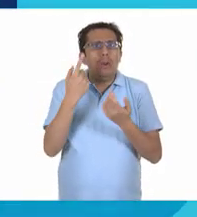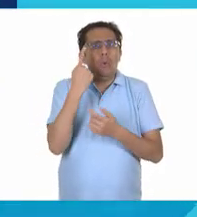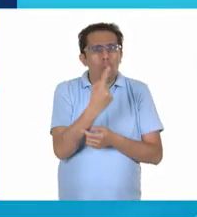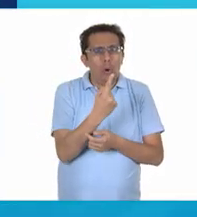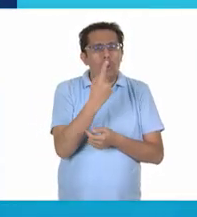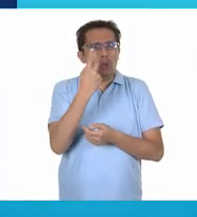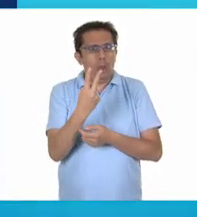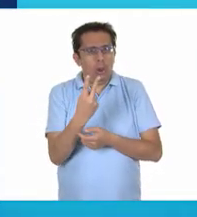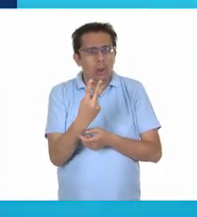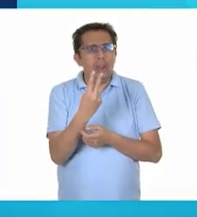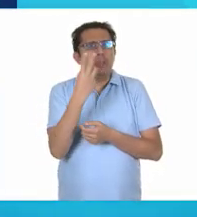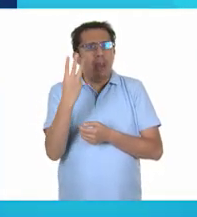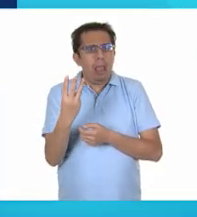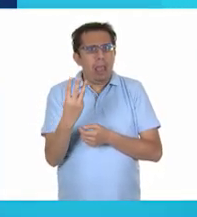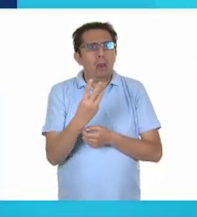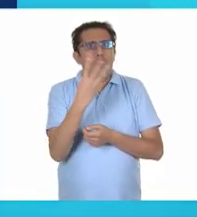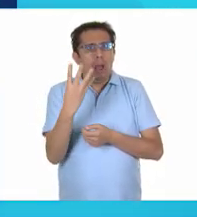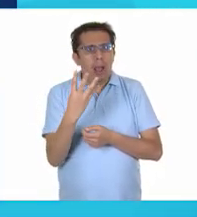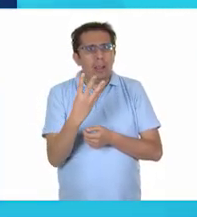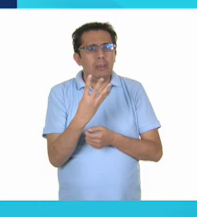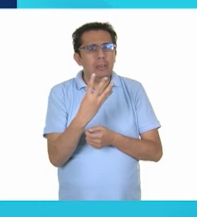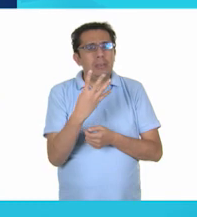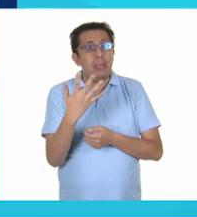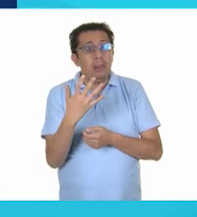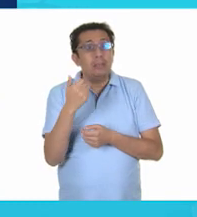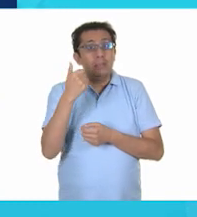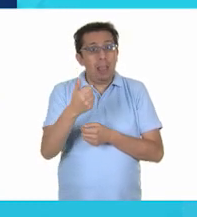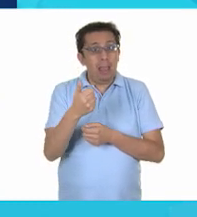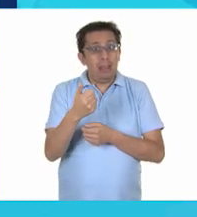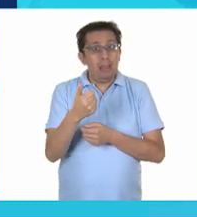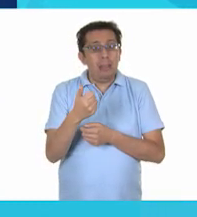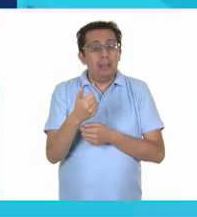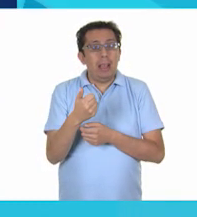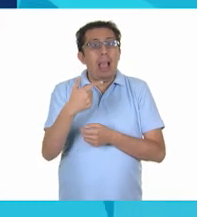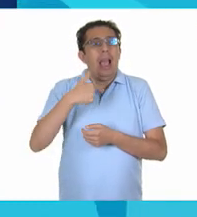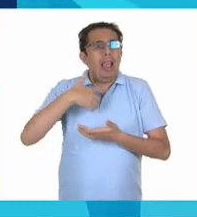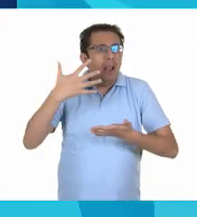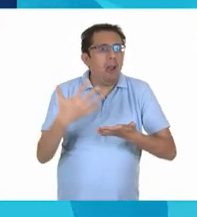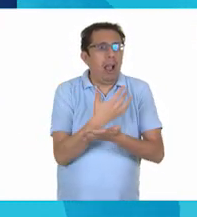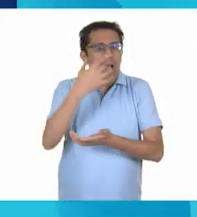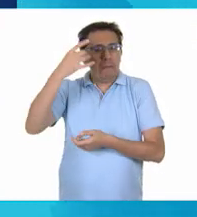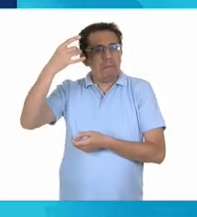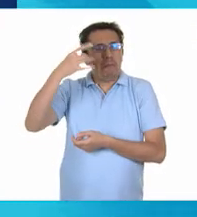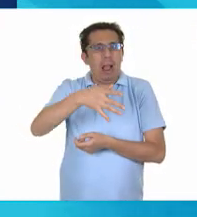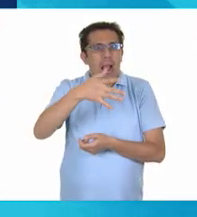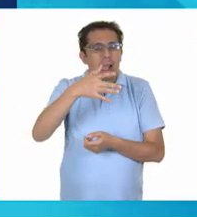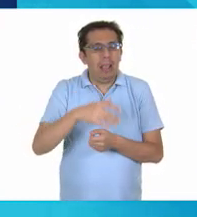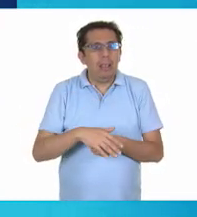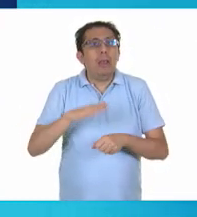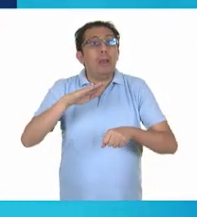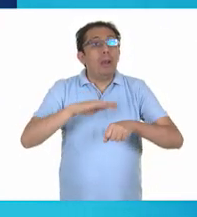daba. Uno, dos, tres, cuatro, cinco, seis. ¡Te gané otra